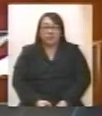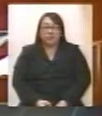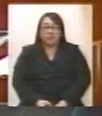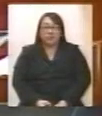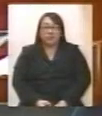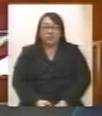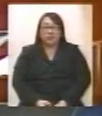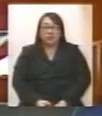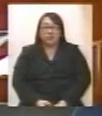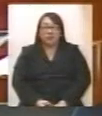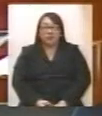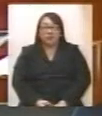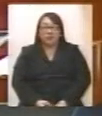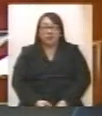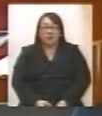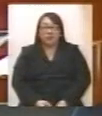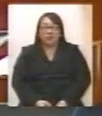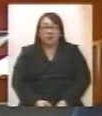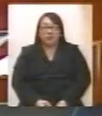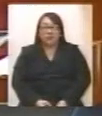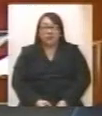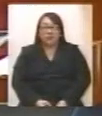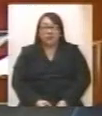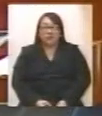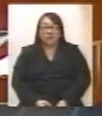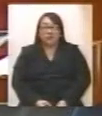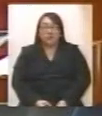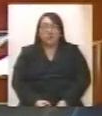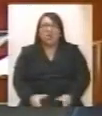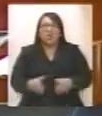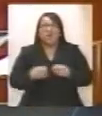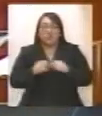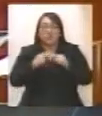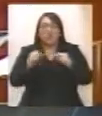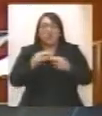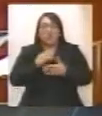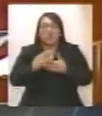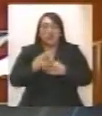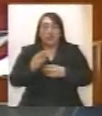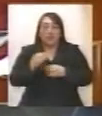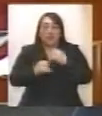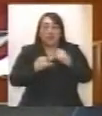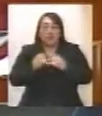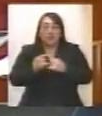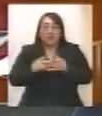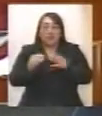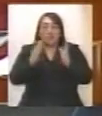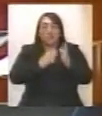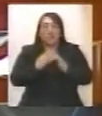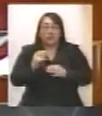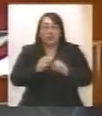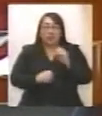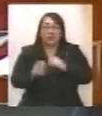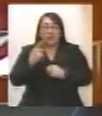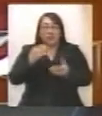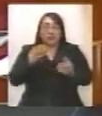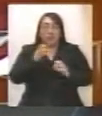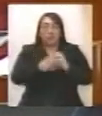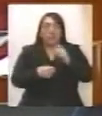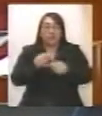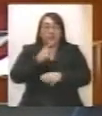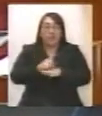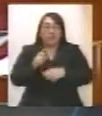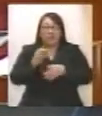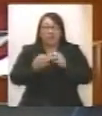medida interna a los estándares internacionales que en materia anticorrupción plantea la Organización para Cooperación y